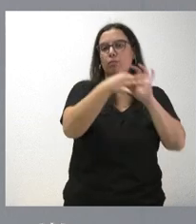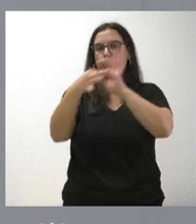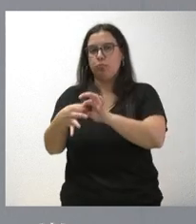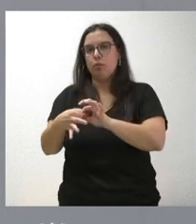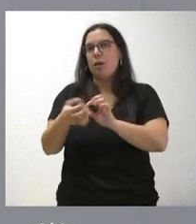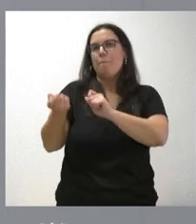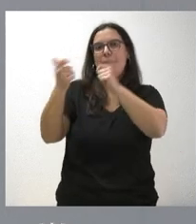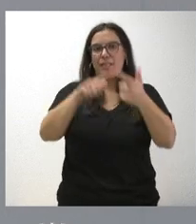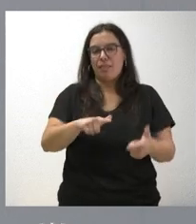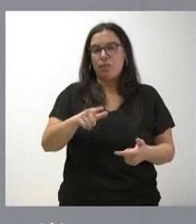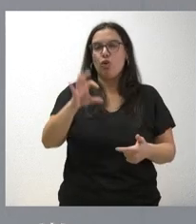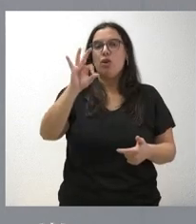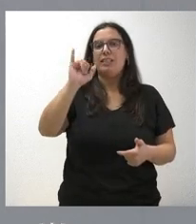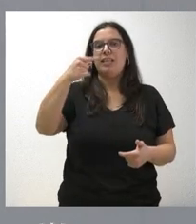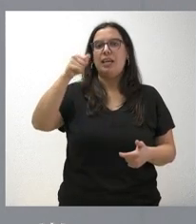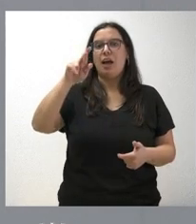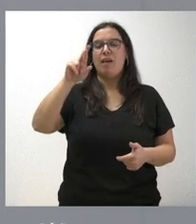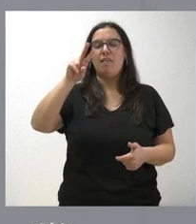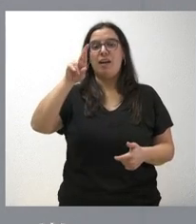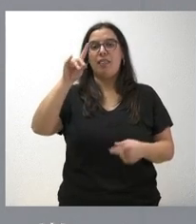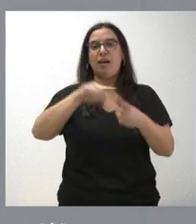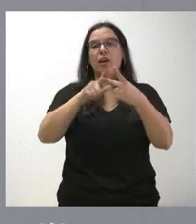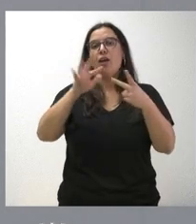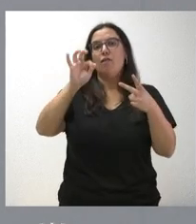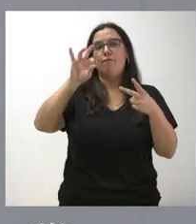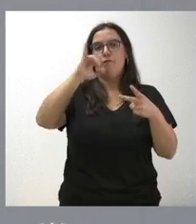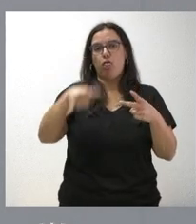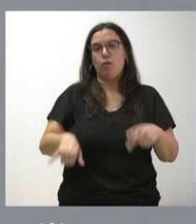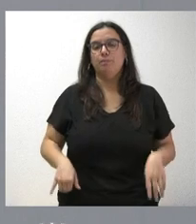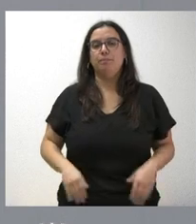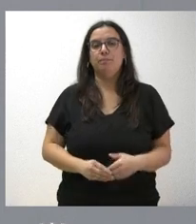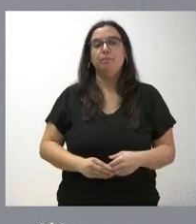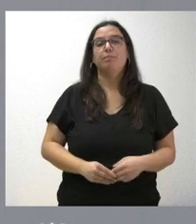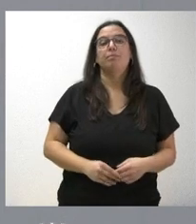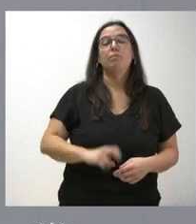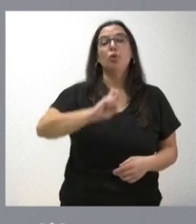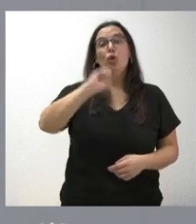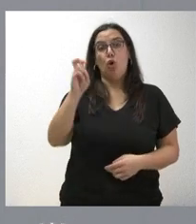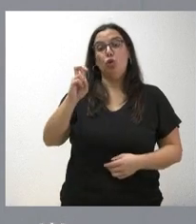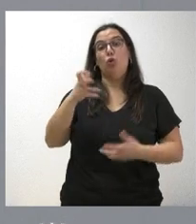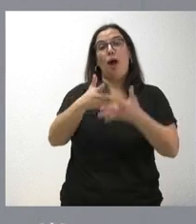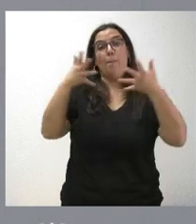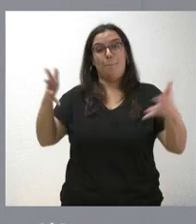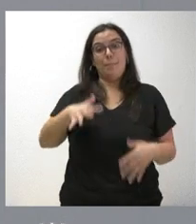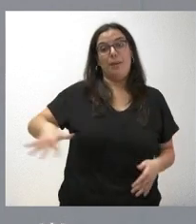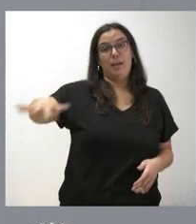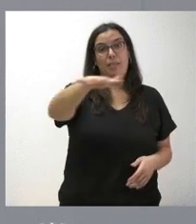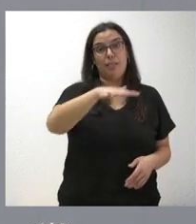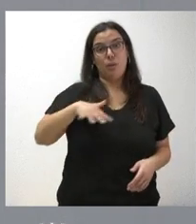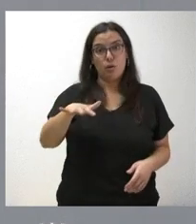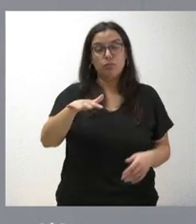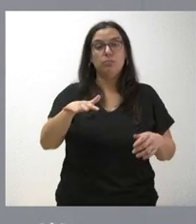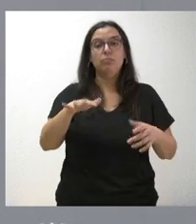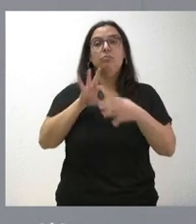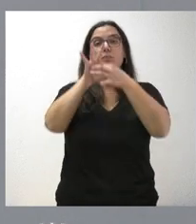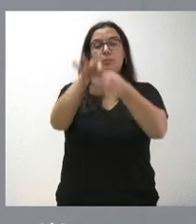y foz coa Y por último la última ampliación del espacio vinculado